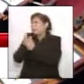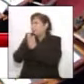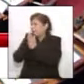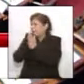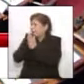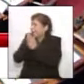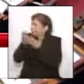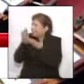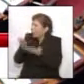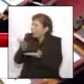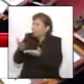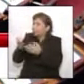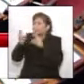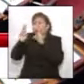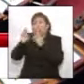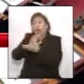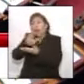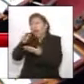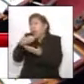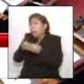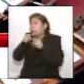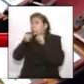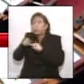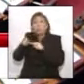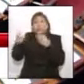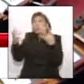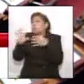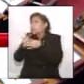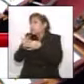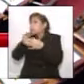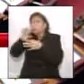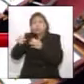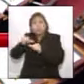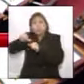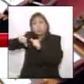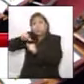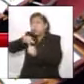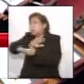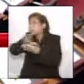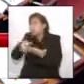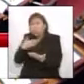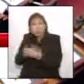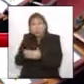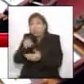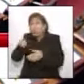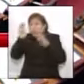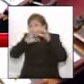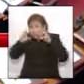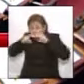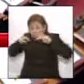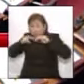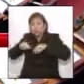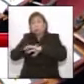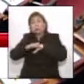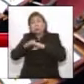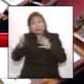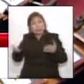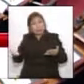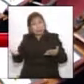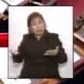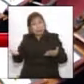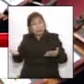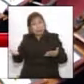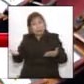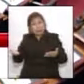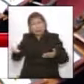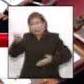o sea, el tema, toda tu, la relación, o sea... Todo eso lo buscan. Oye, acuérdate lo de